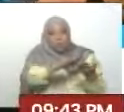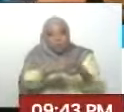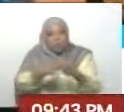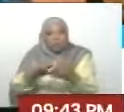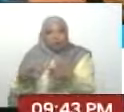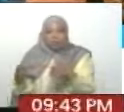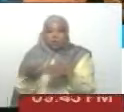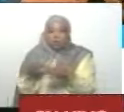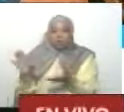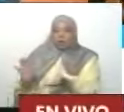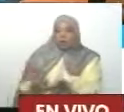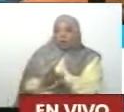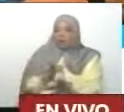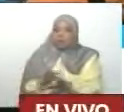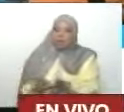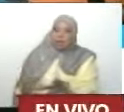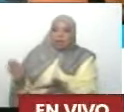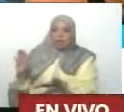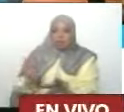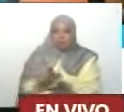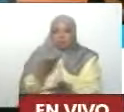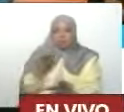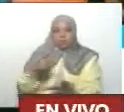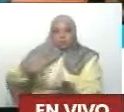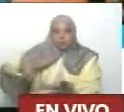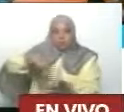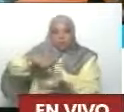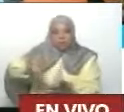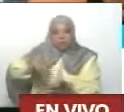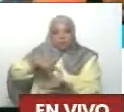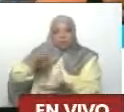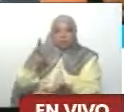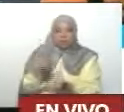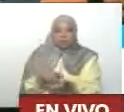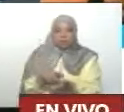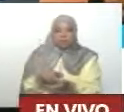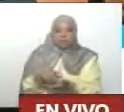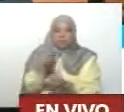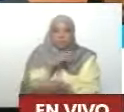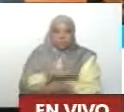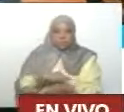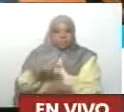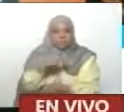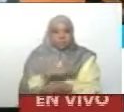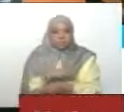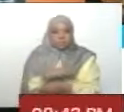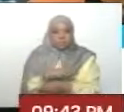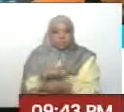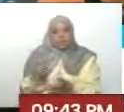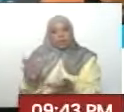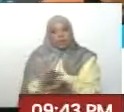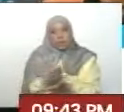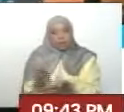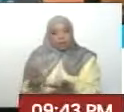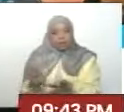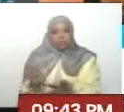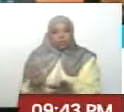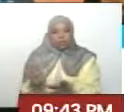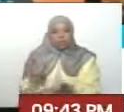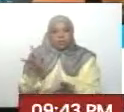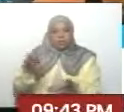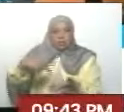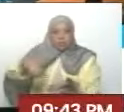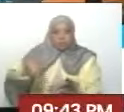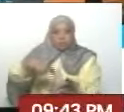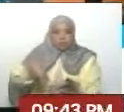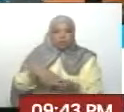los grupos de cantantes bailadores danza por eso es la misión del canto el